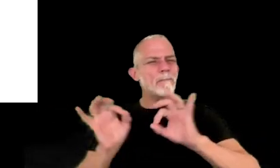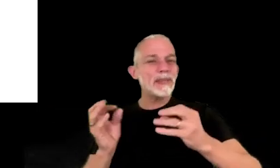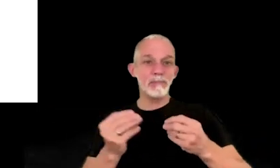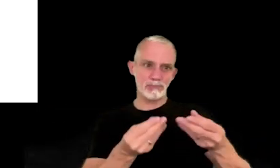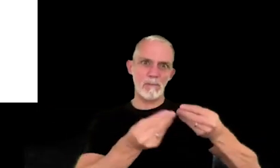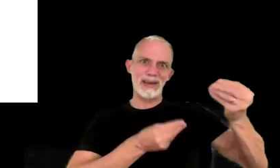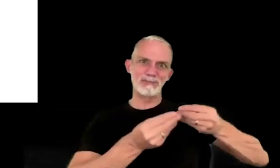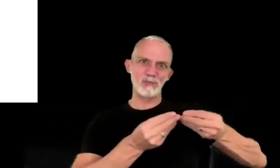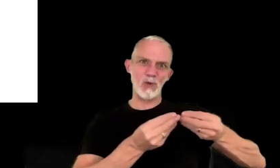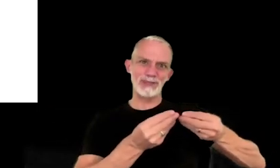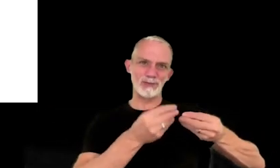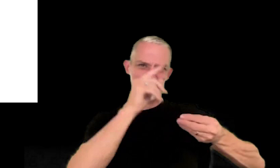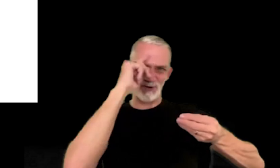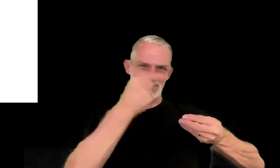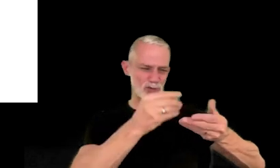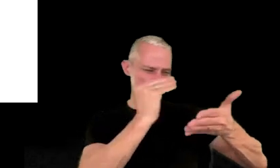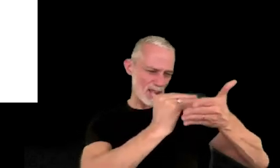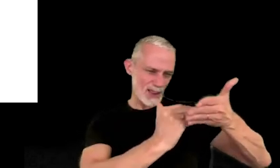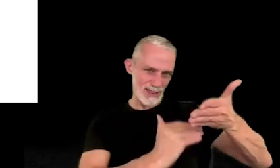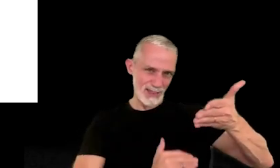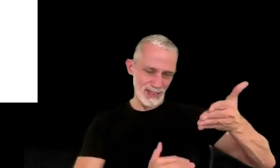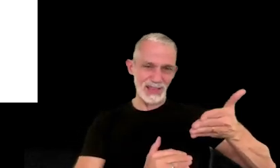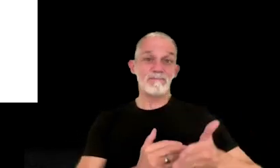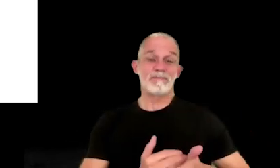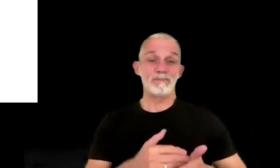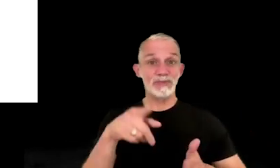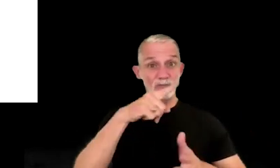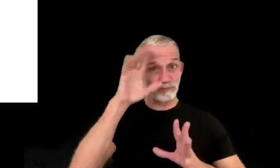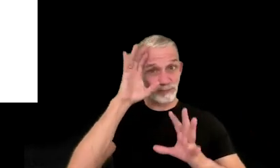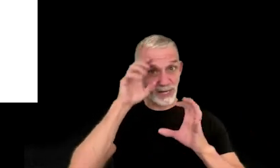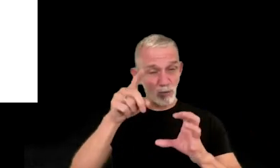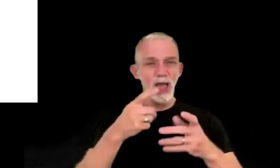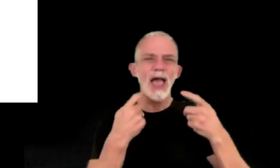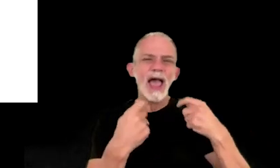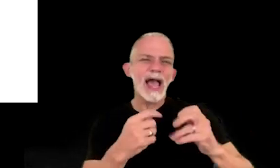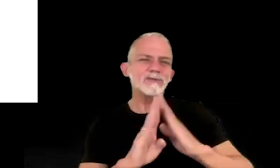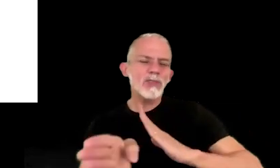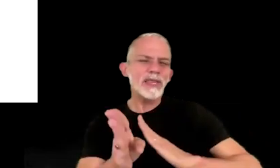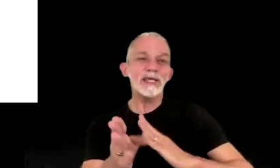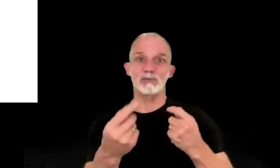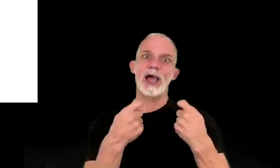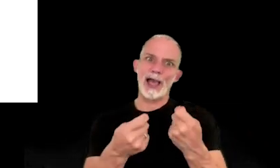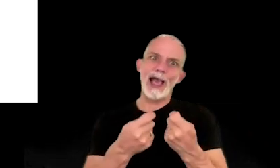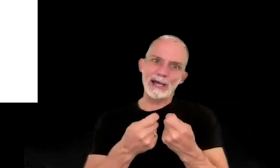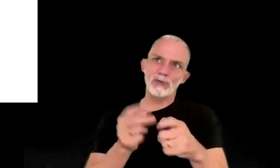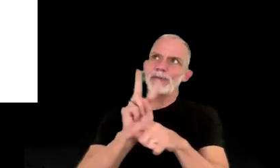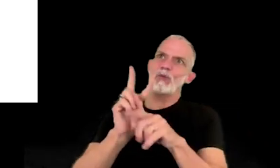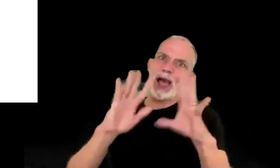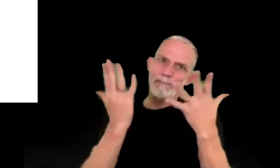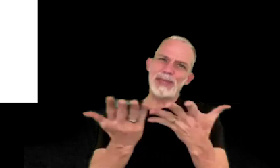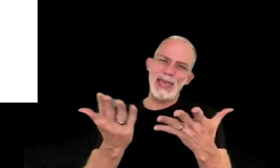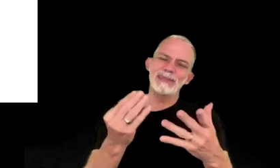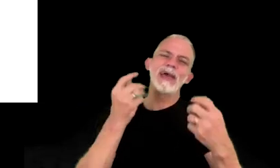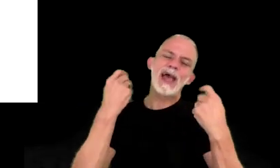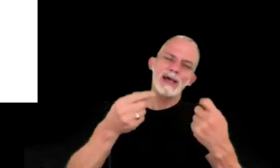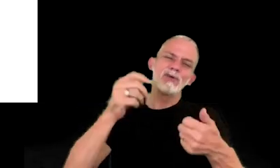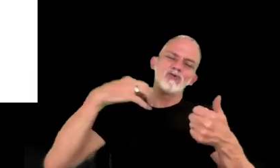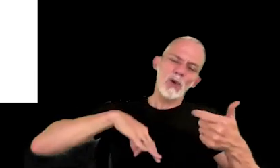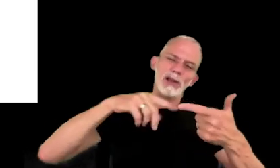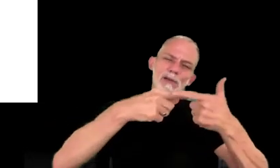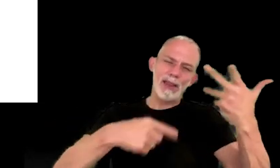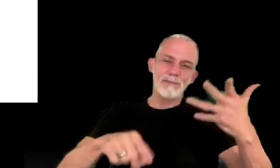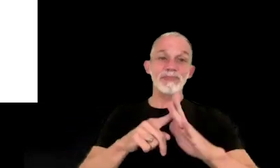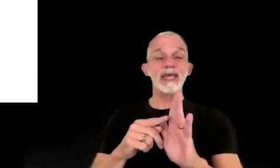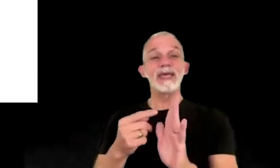presupuesto público. Y recuerden, con gasto directo van los gastos ambientales propiamente dichos, pero el gasto tributario es